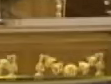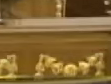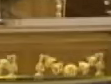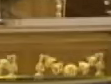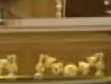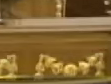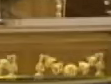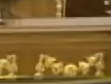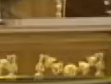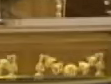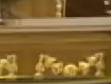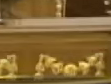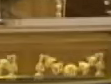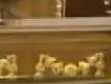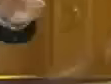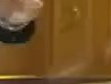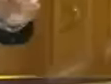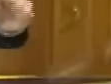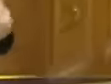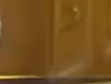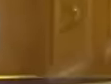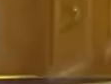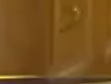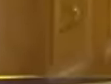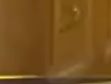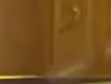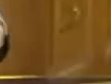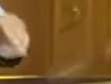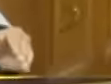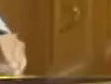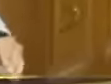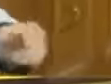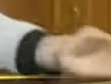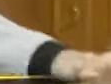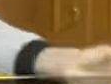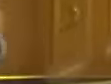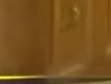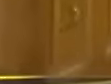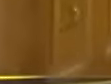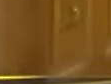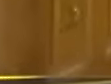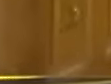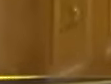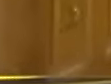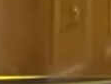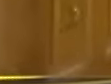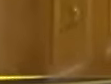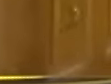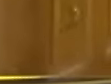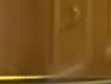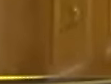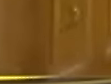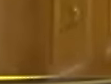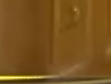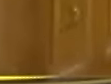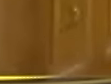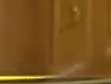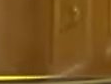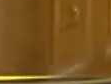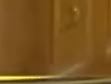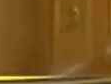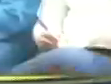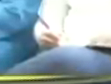pelele, presidente de imbéciles que vivían en Bogotá y en Miami, para nombrar una fiscal